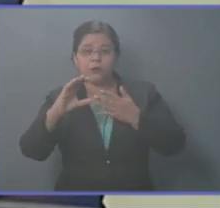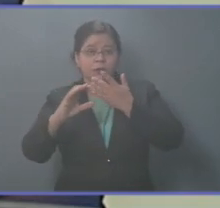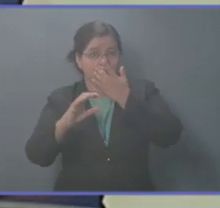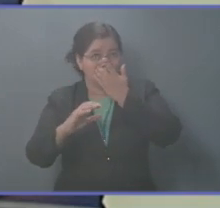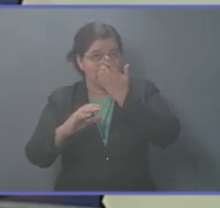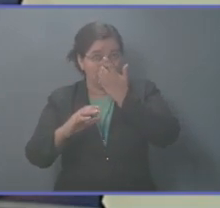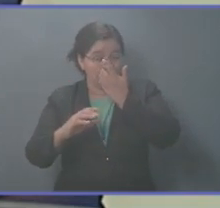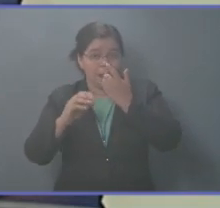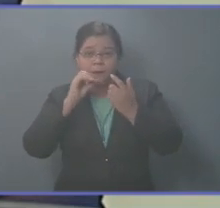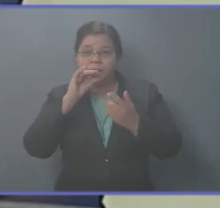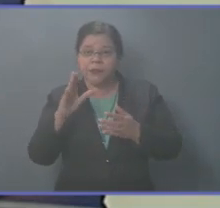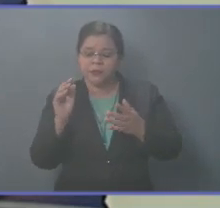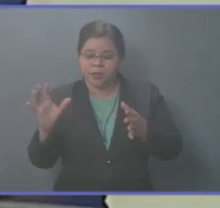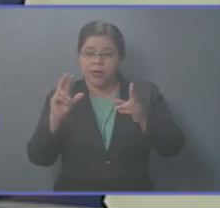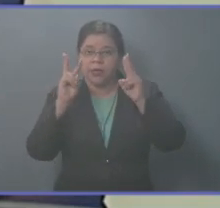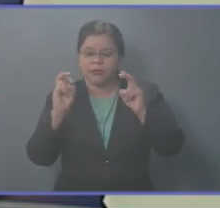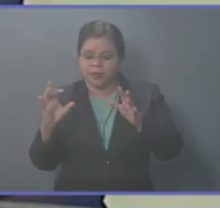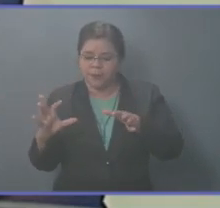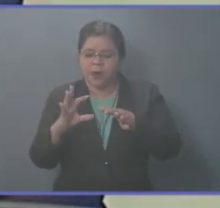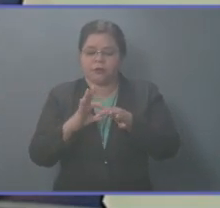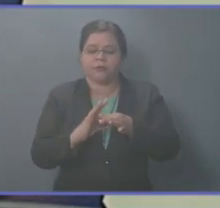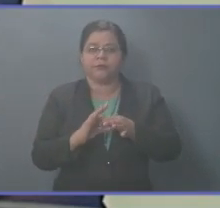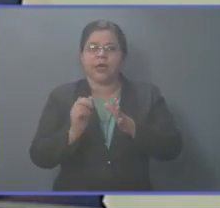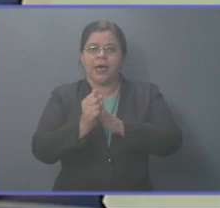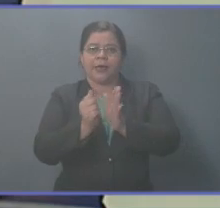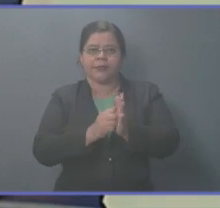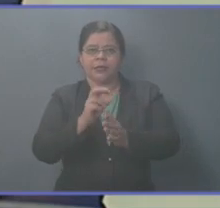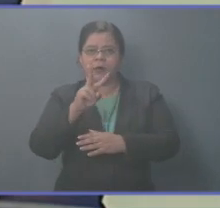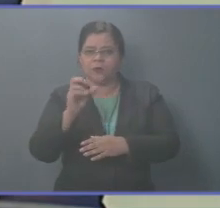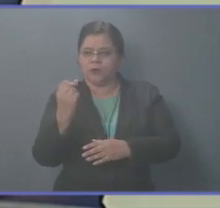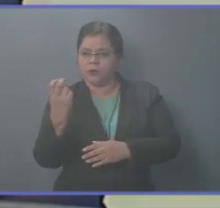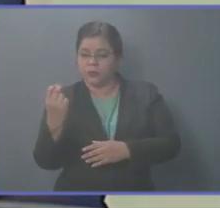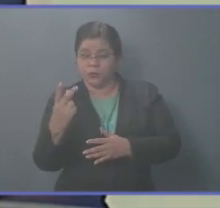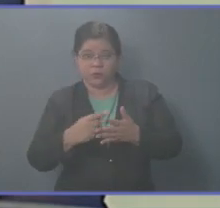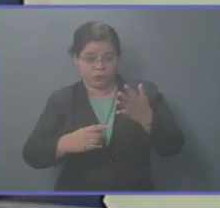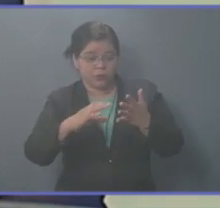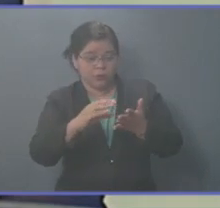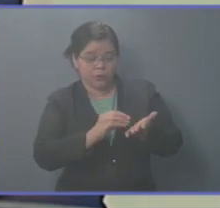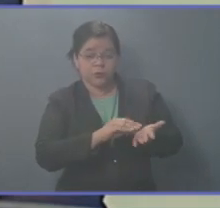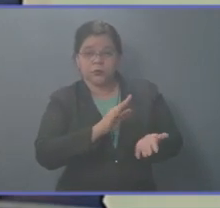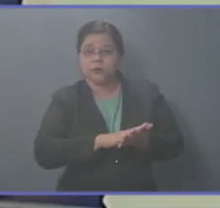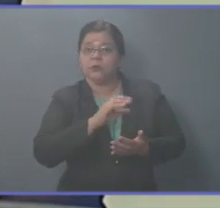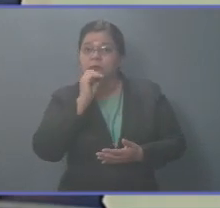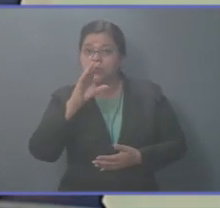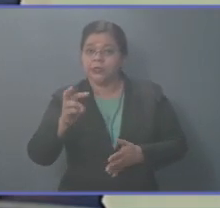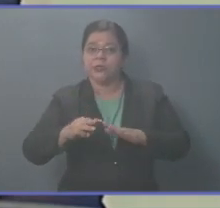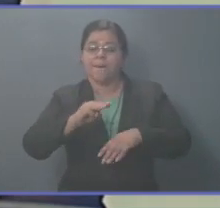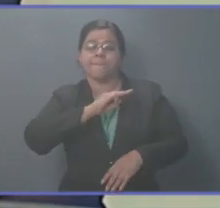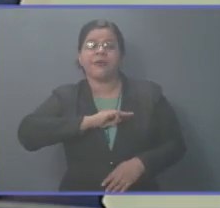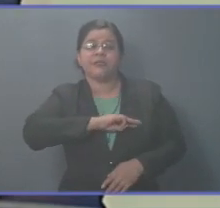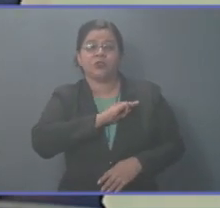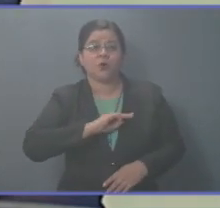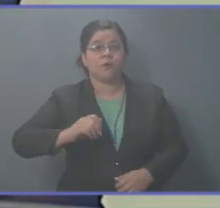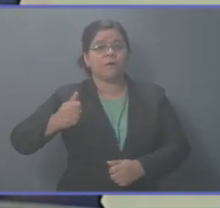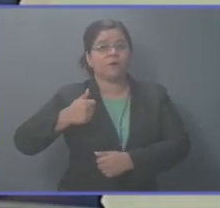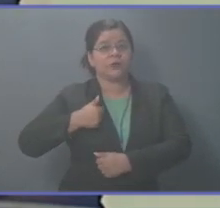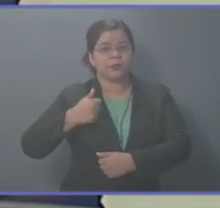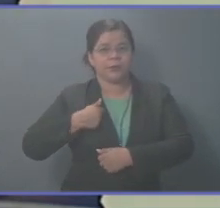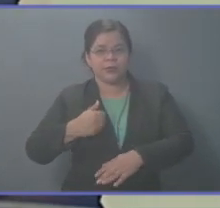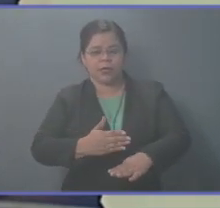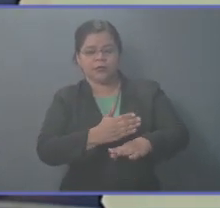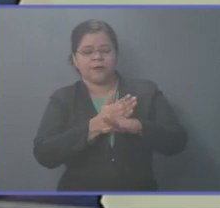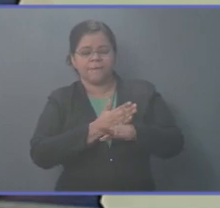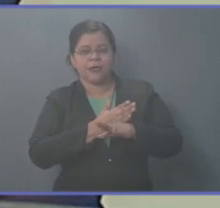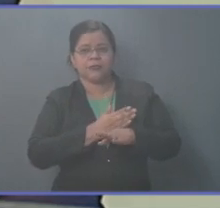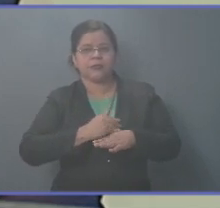emplee el criterio de unidad, pues el artículo 212 Constitución fija la misión de la Fuerza Armada, la defensa de